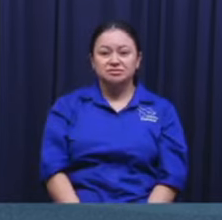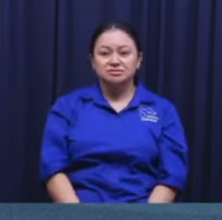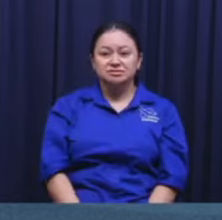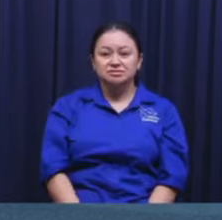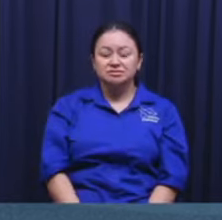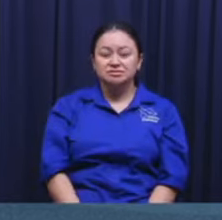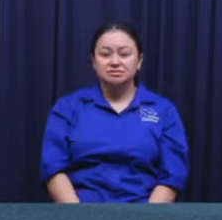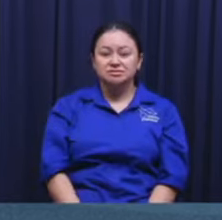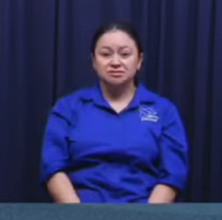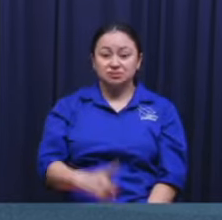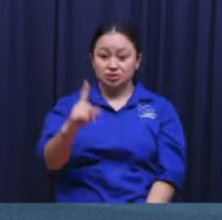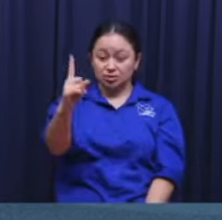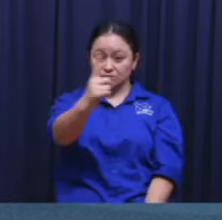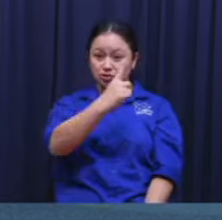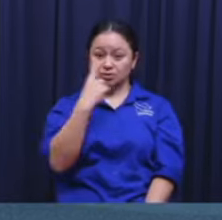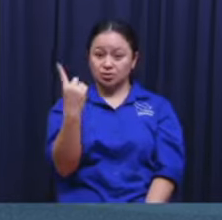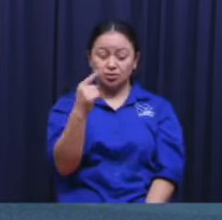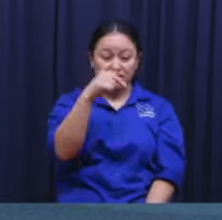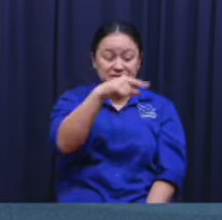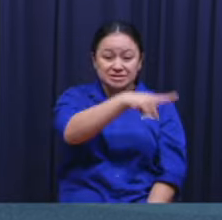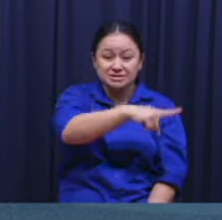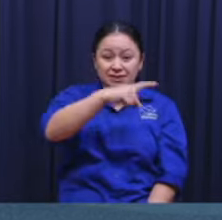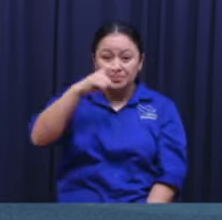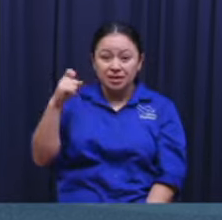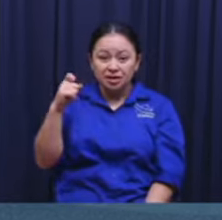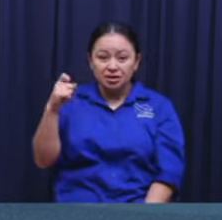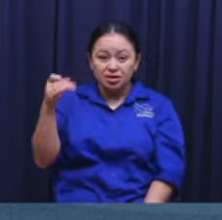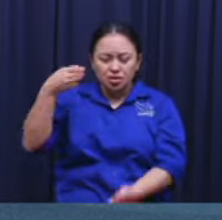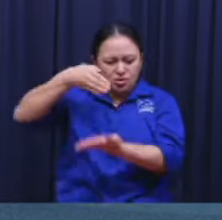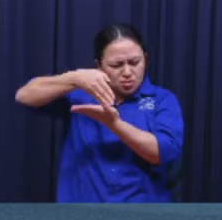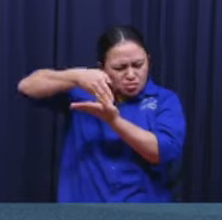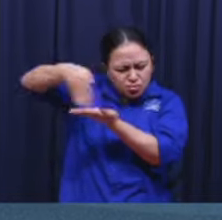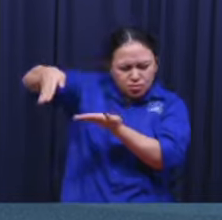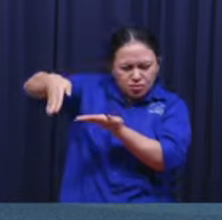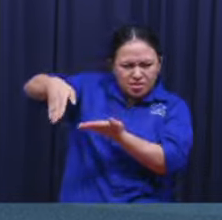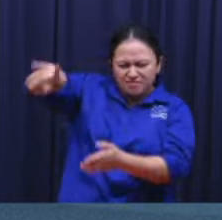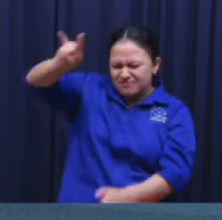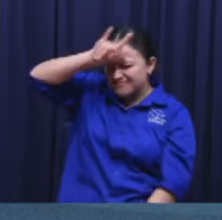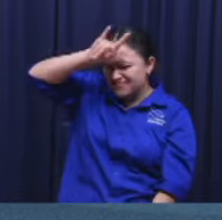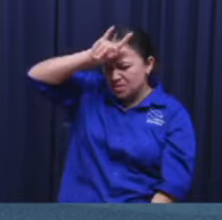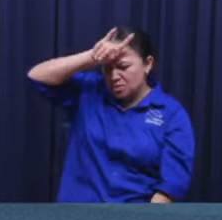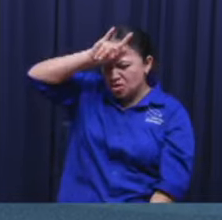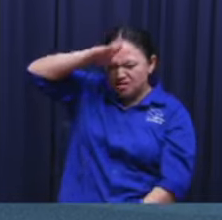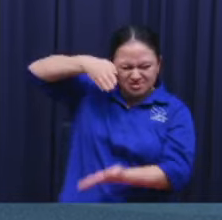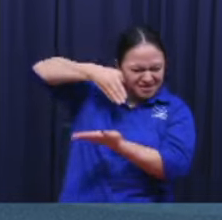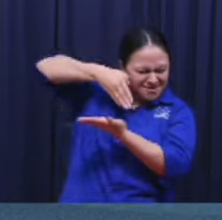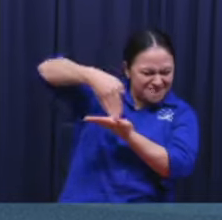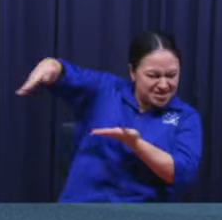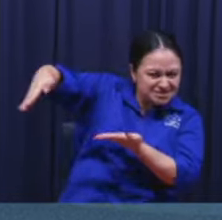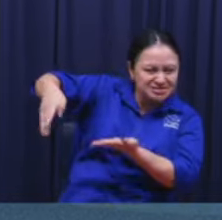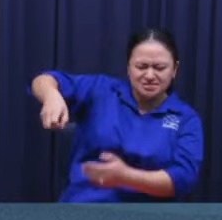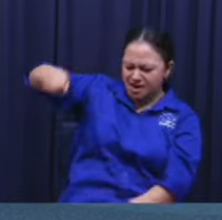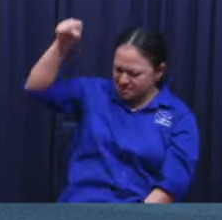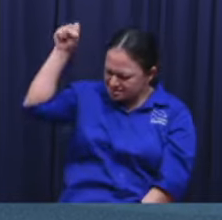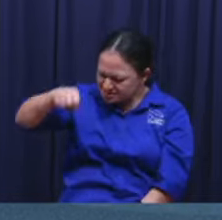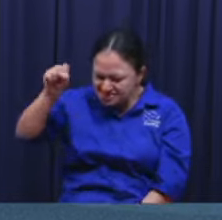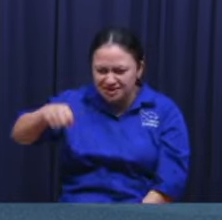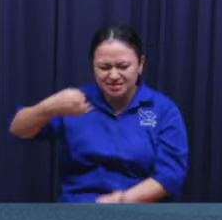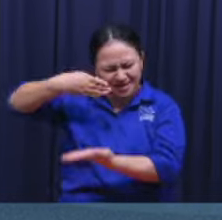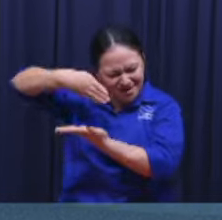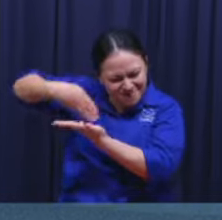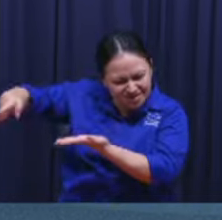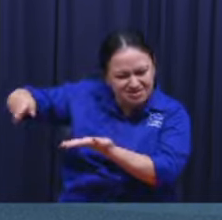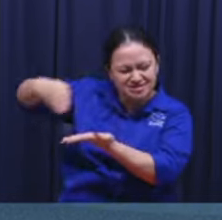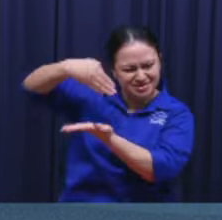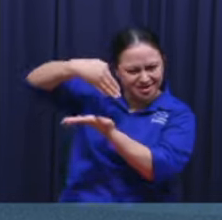toda esta semana, chao fuera demonios. Te vas, no me voy, que sí te vas, que no te